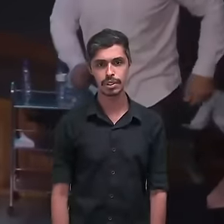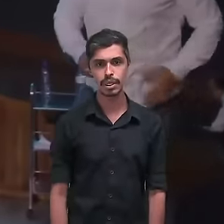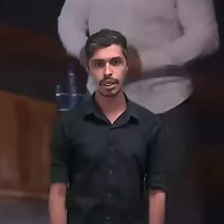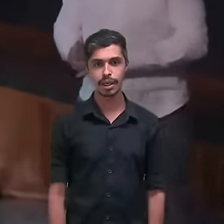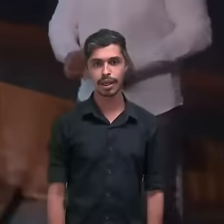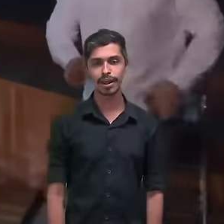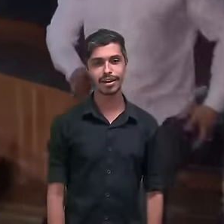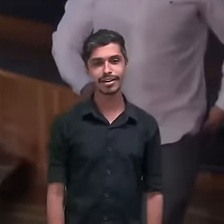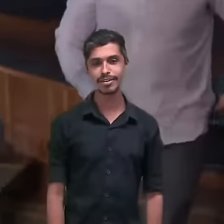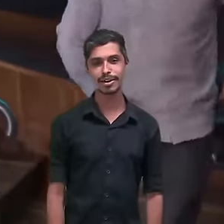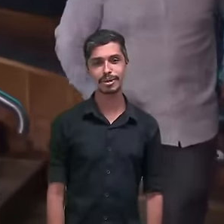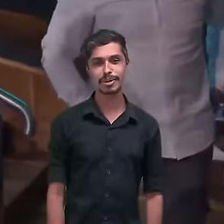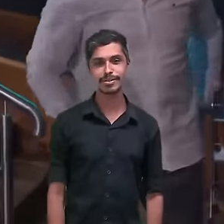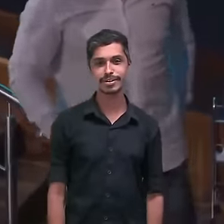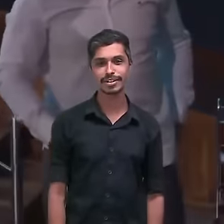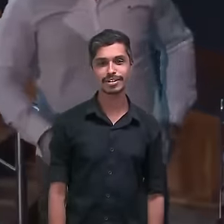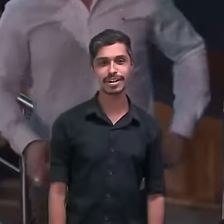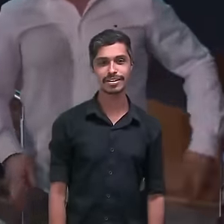Una mujer me ayuda.